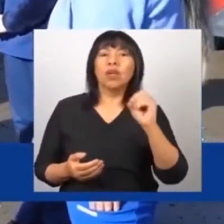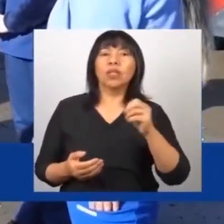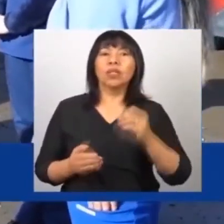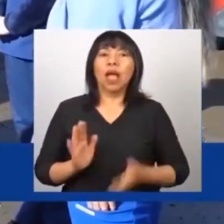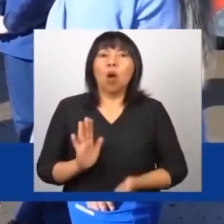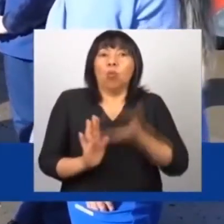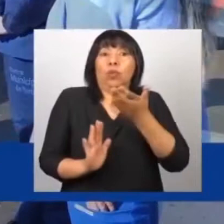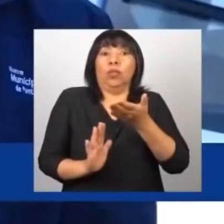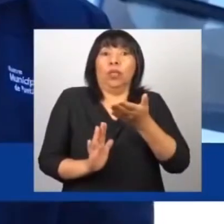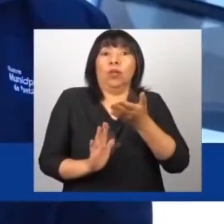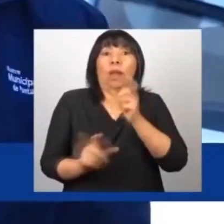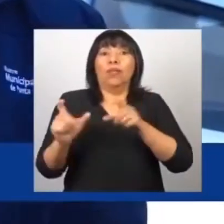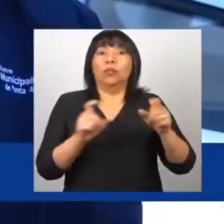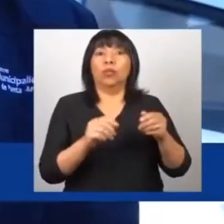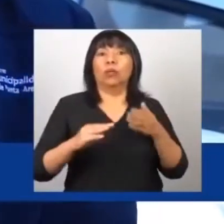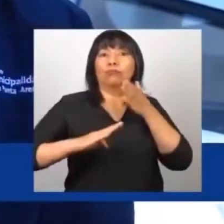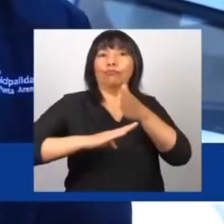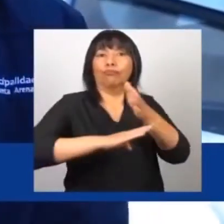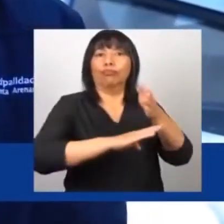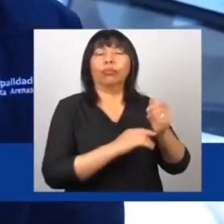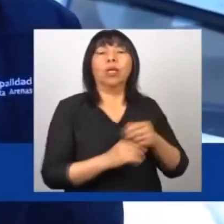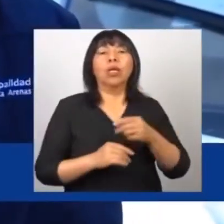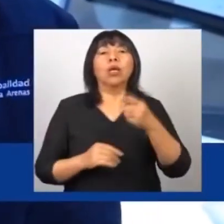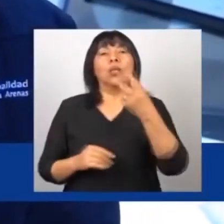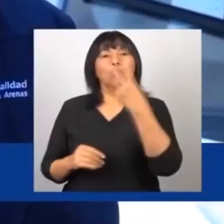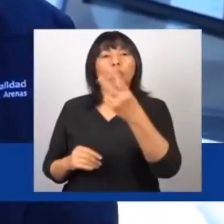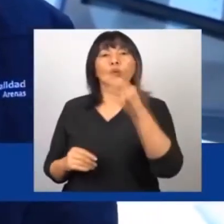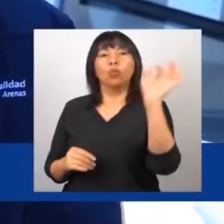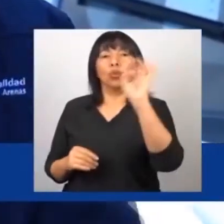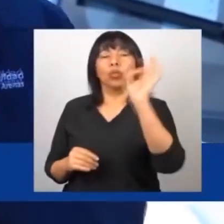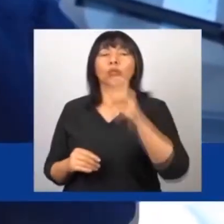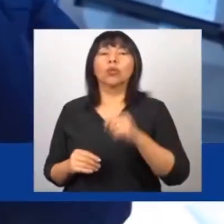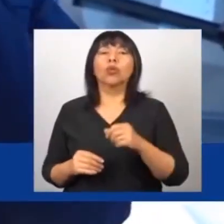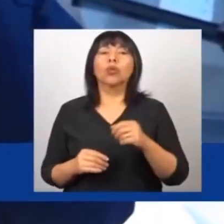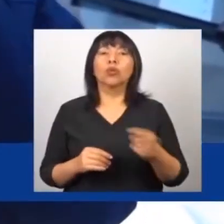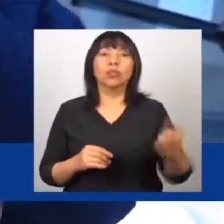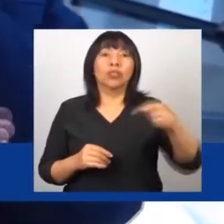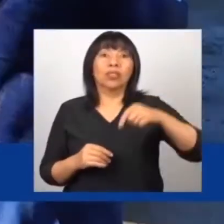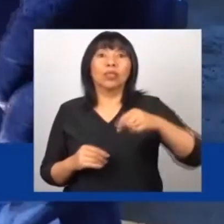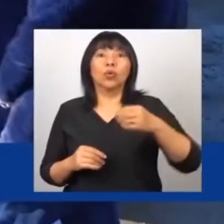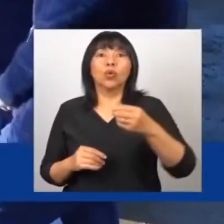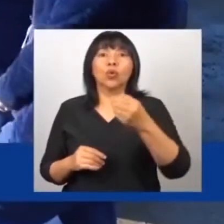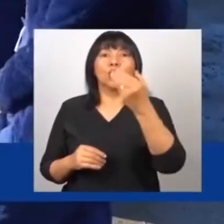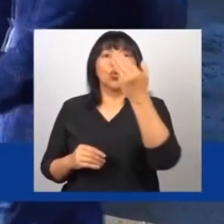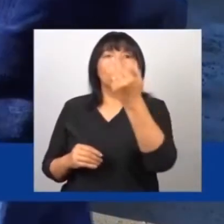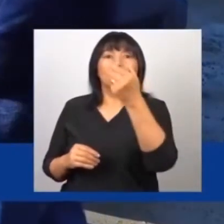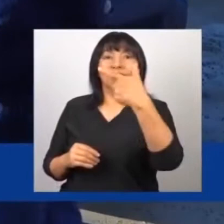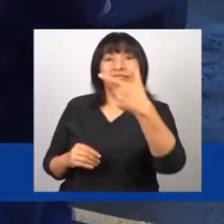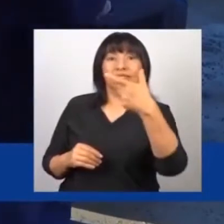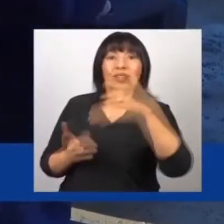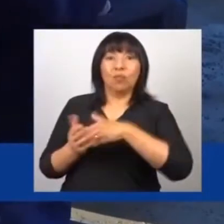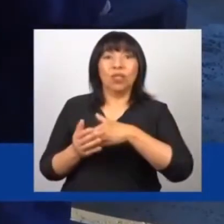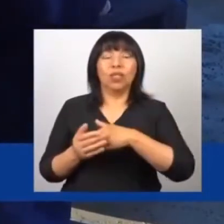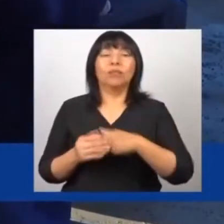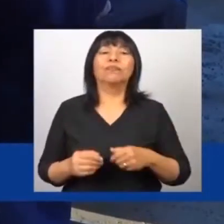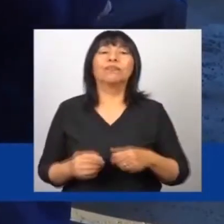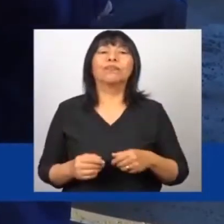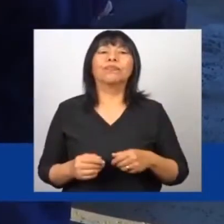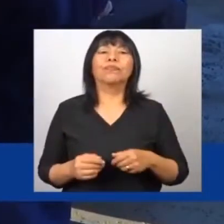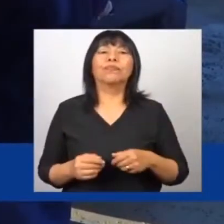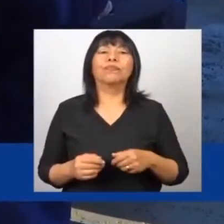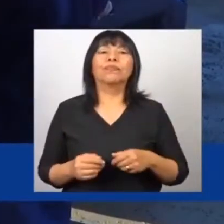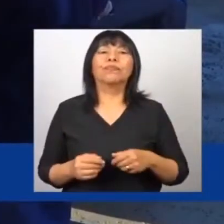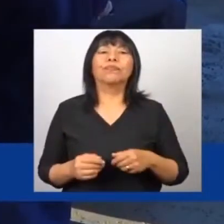los vecinos, inscritos en los consultorios municipales en un 2%, llegando a los 97.269,